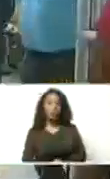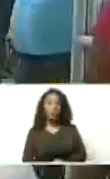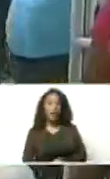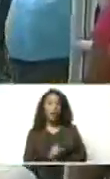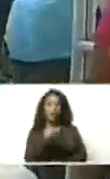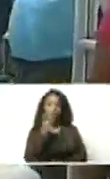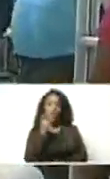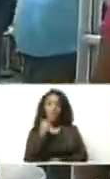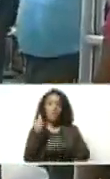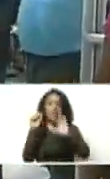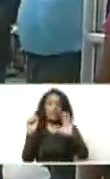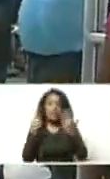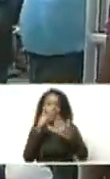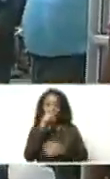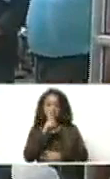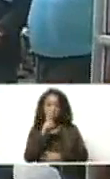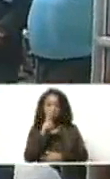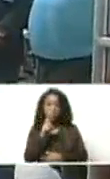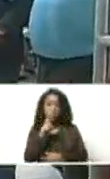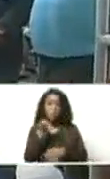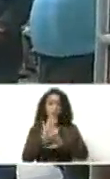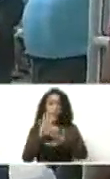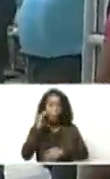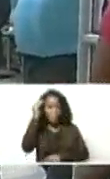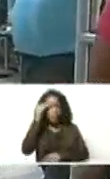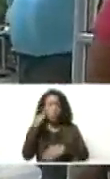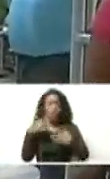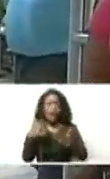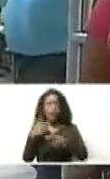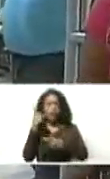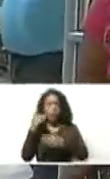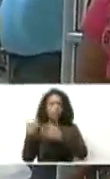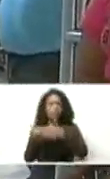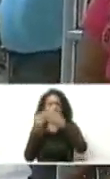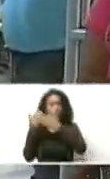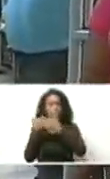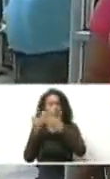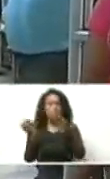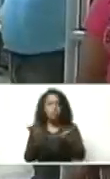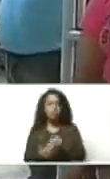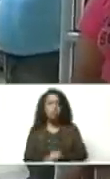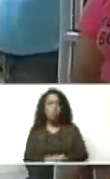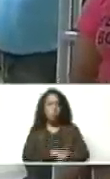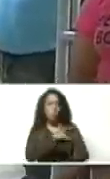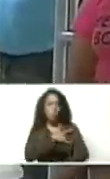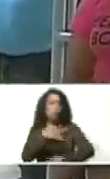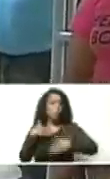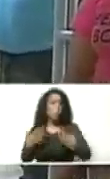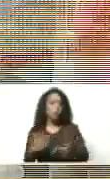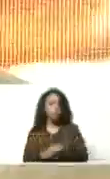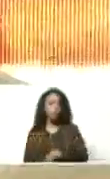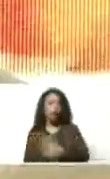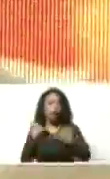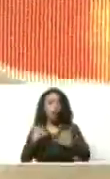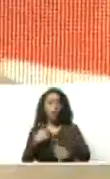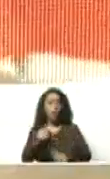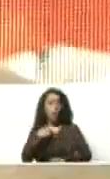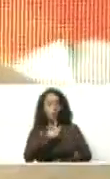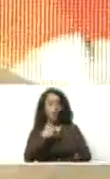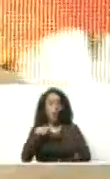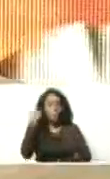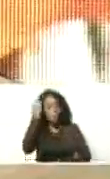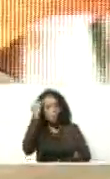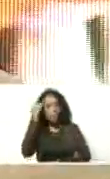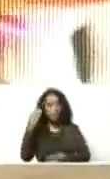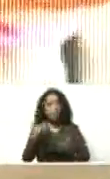faltaría el sexto año? El sexto año. ¿Y ya has pensado qué vas a estudiar en la universidad? Actualmente tengo pensado